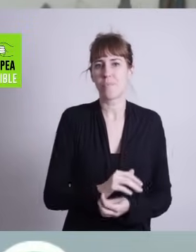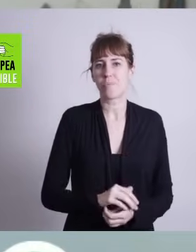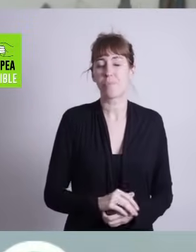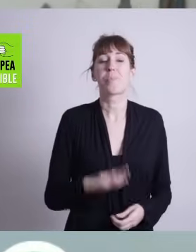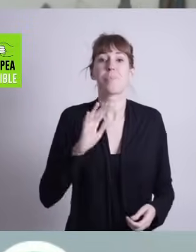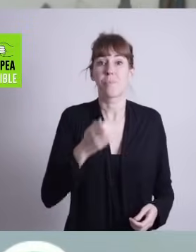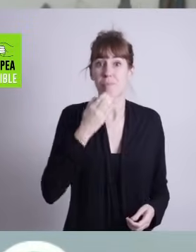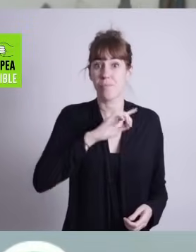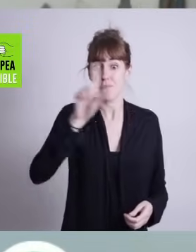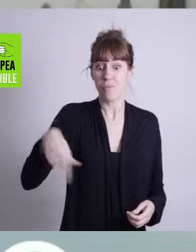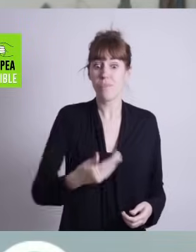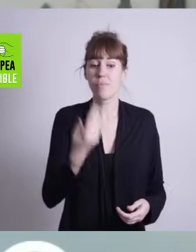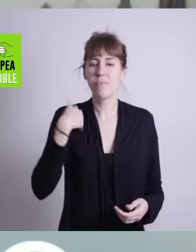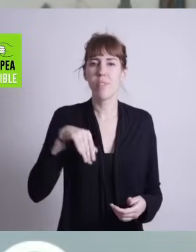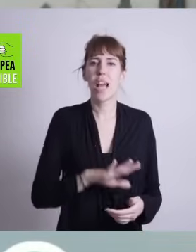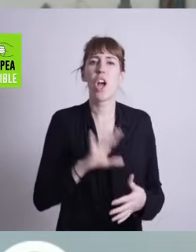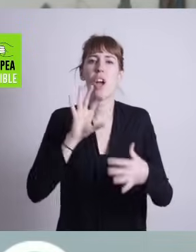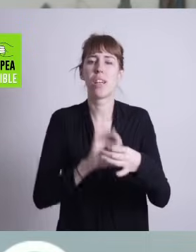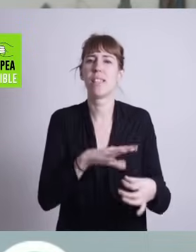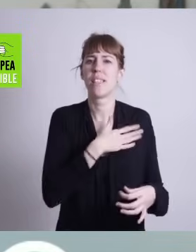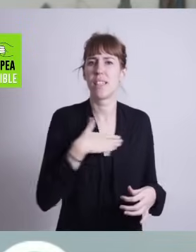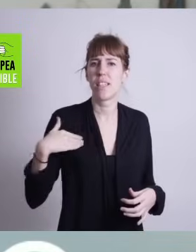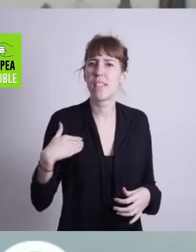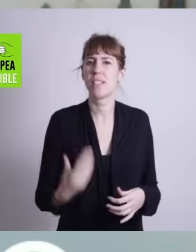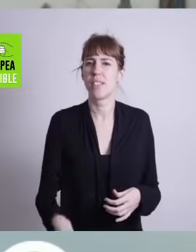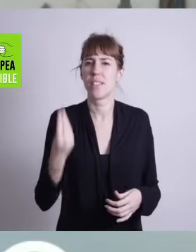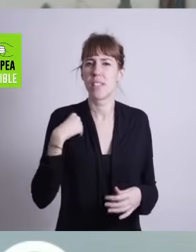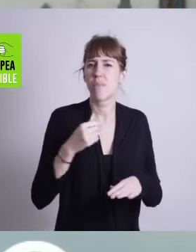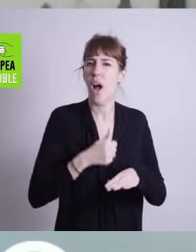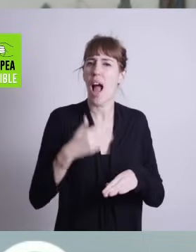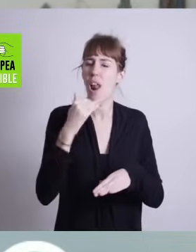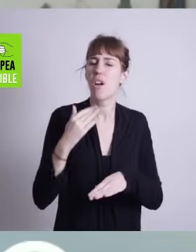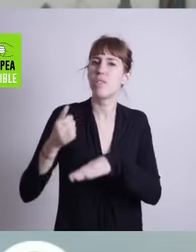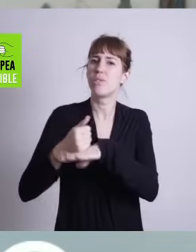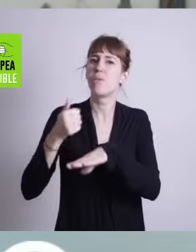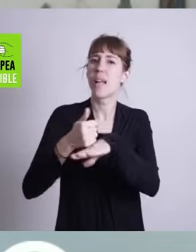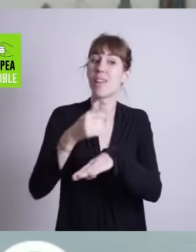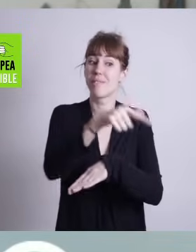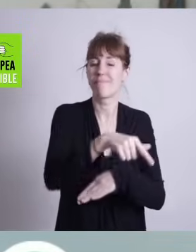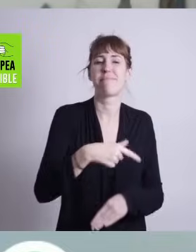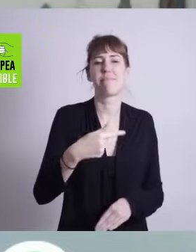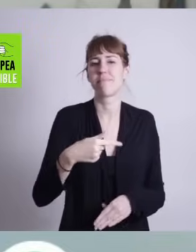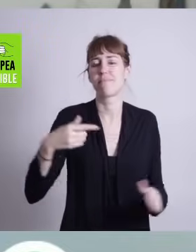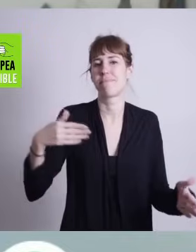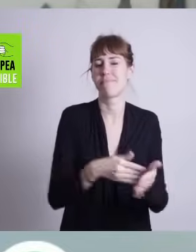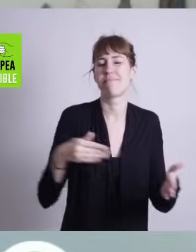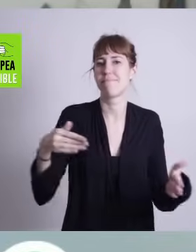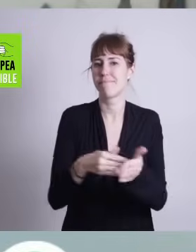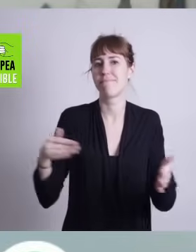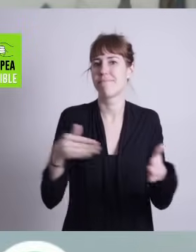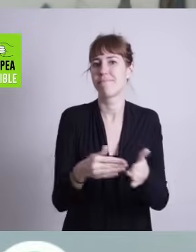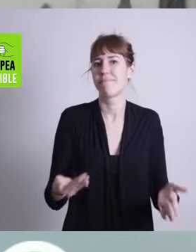ya queremos conectar con otras más sutiles y superiores, pues no podemos, no tenemos acceso. Ahí es donde